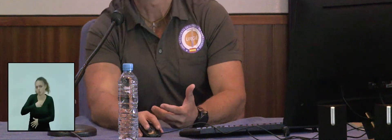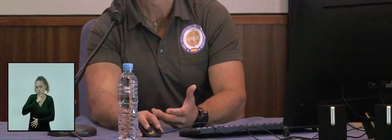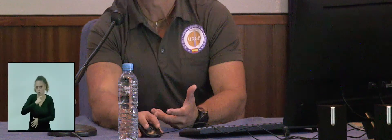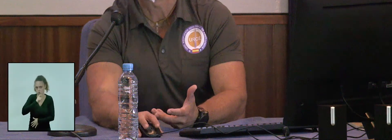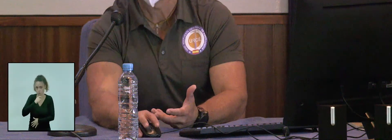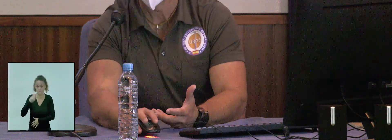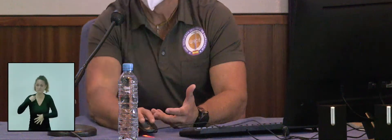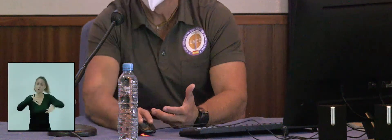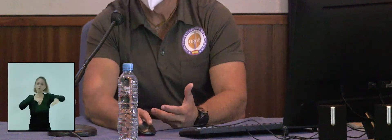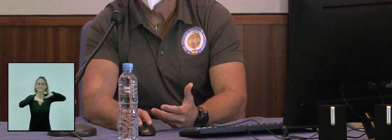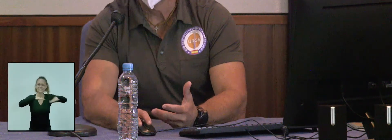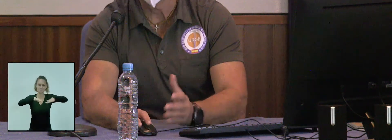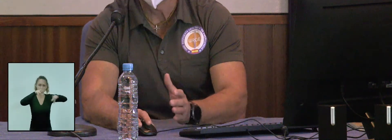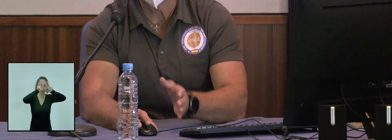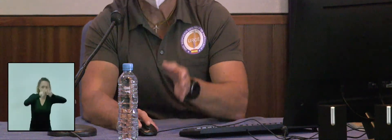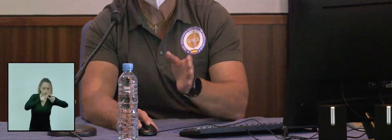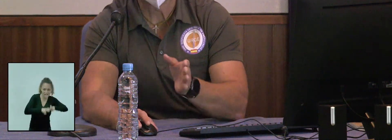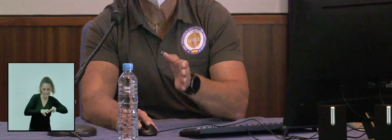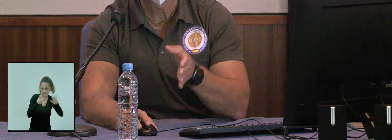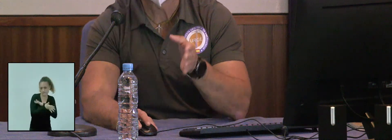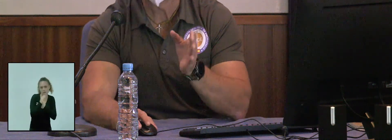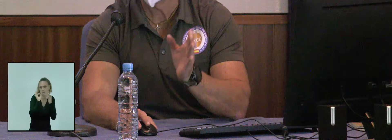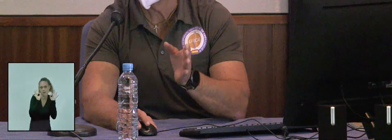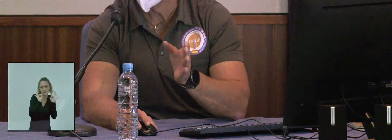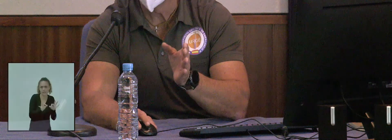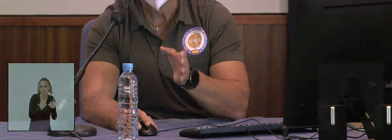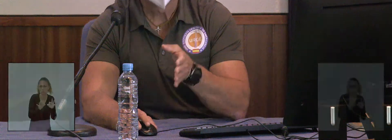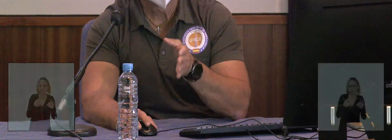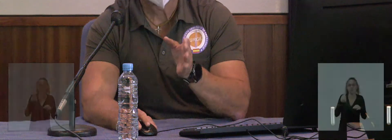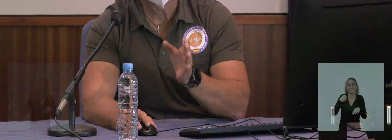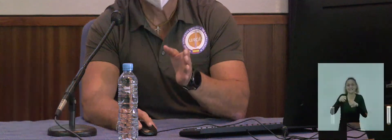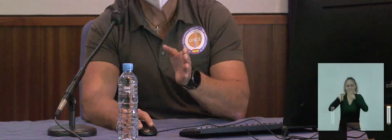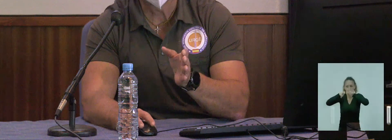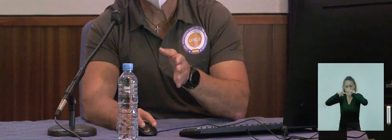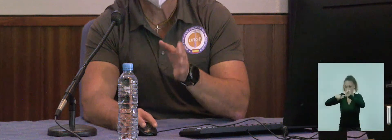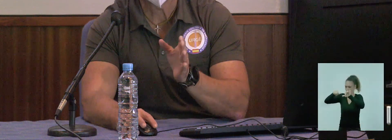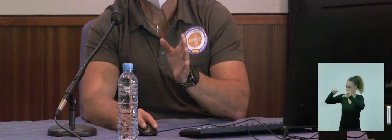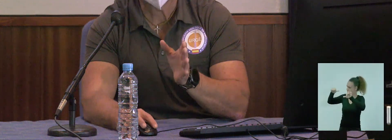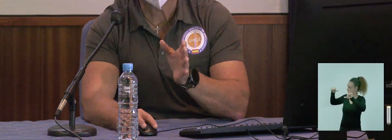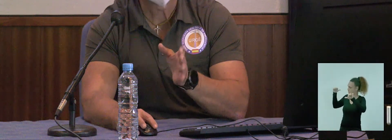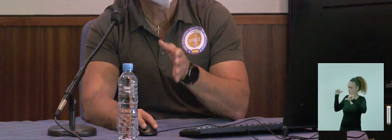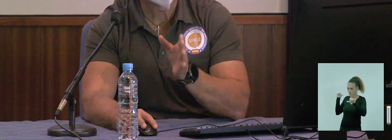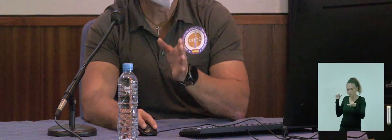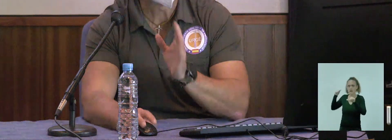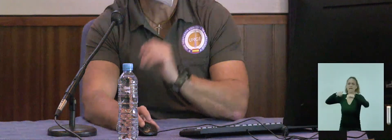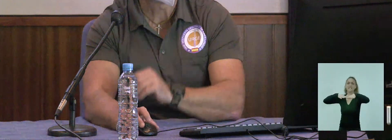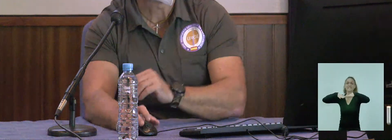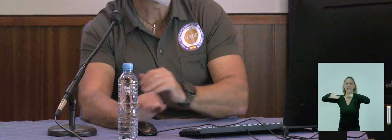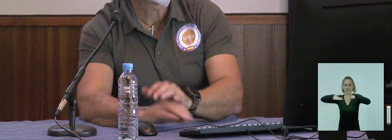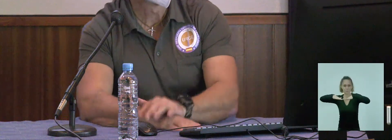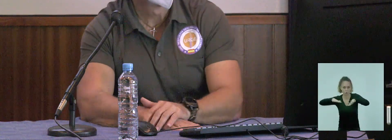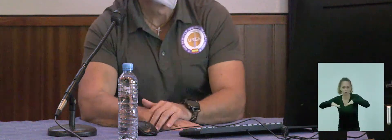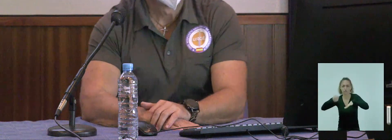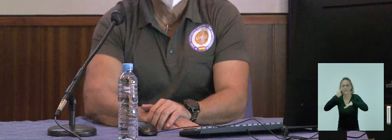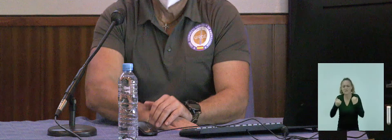lo que pretende es eso, determinar terremotos en el tiempo y magnitud a partir de daños en edificios